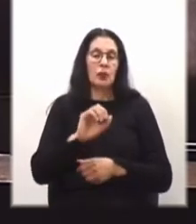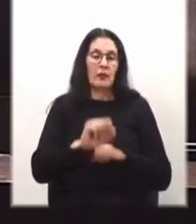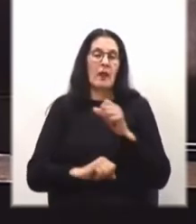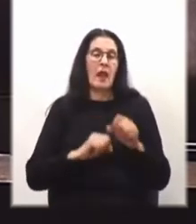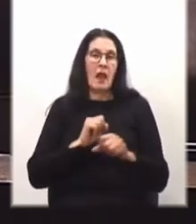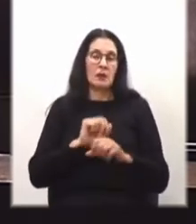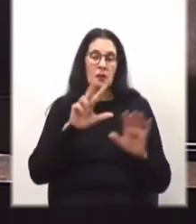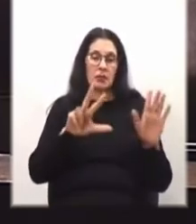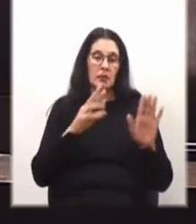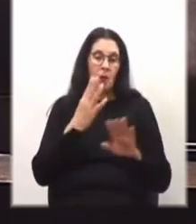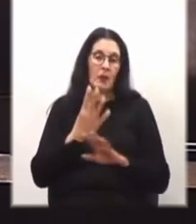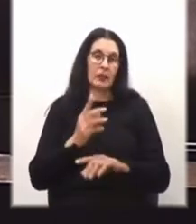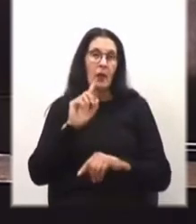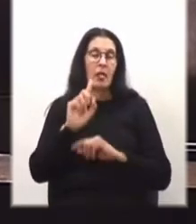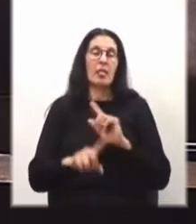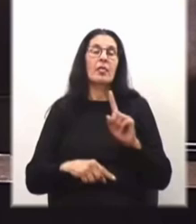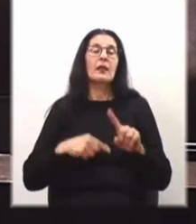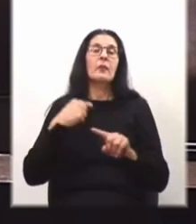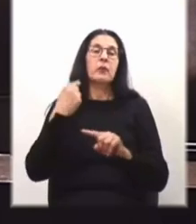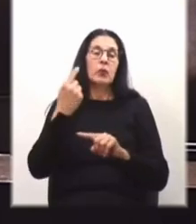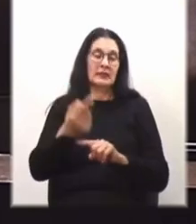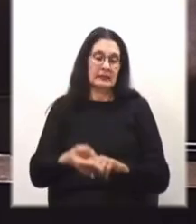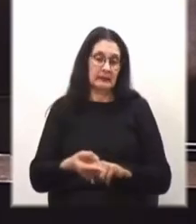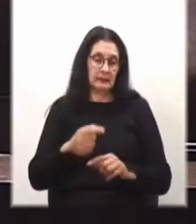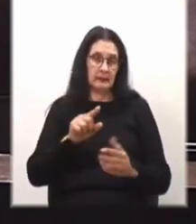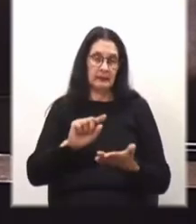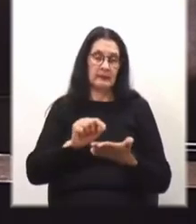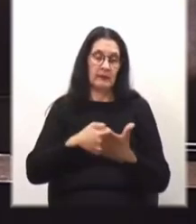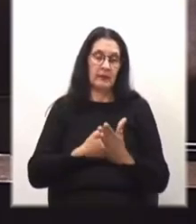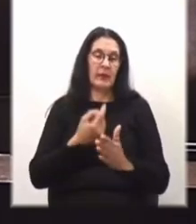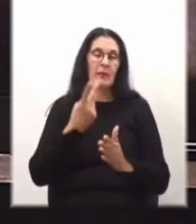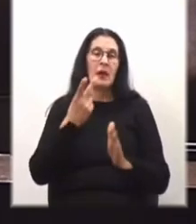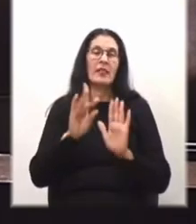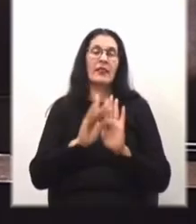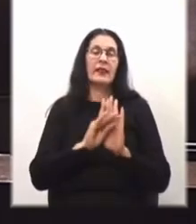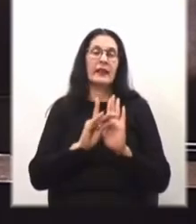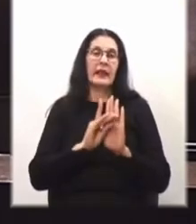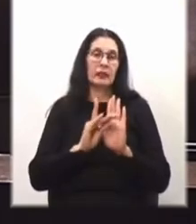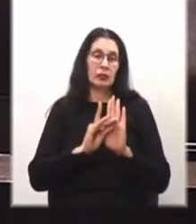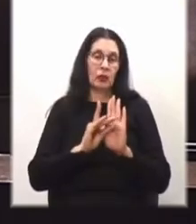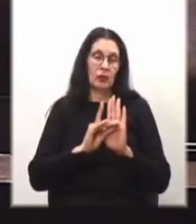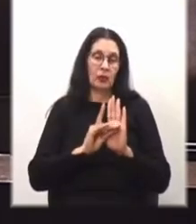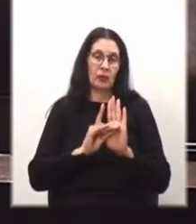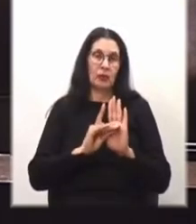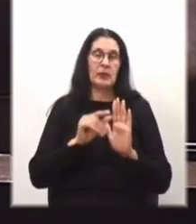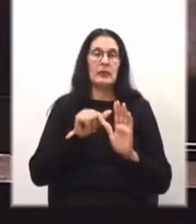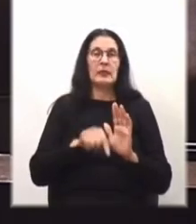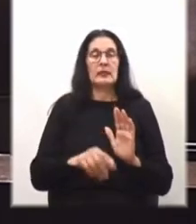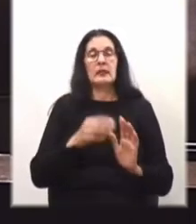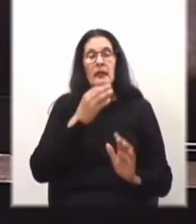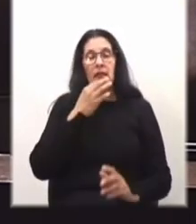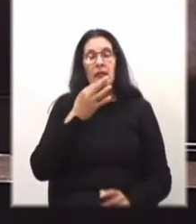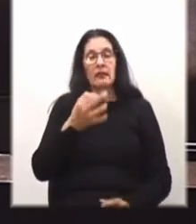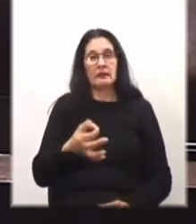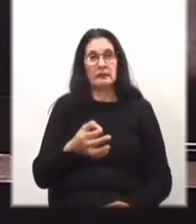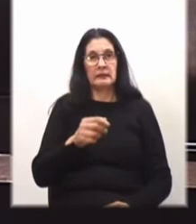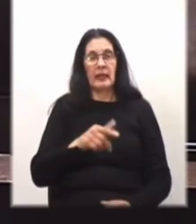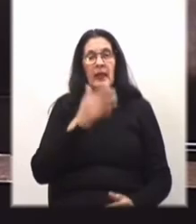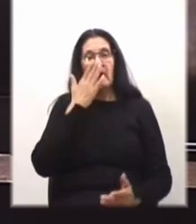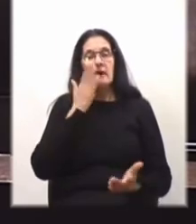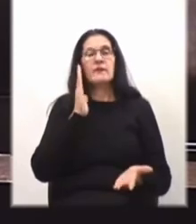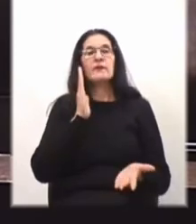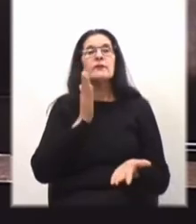pocos días después del Pacto del Club Naval. Se firma un decreto en el cual se declara el fin